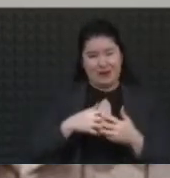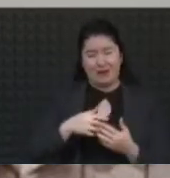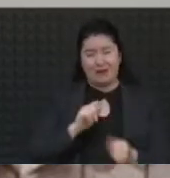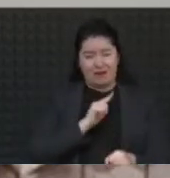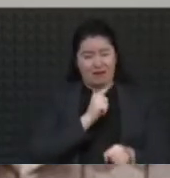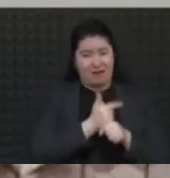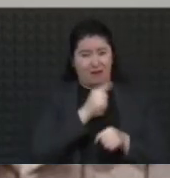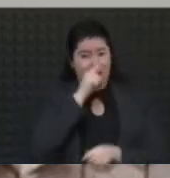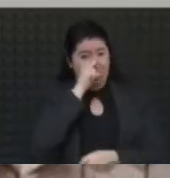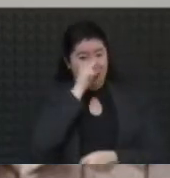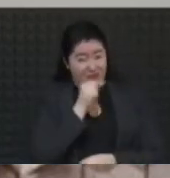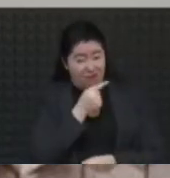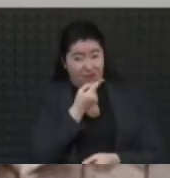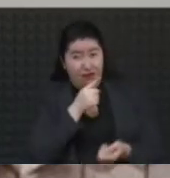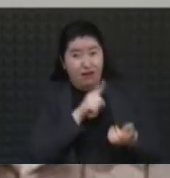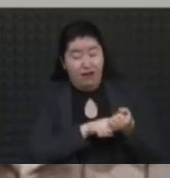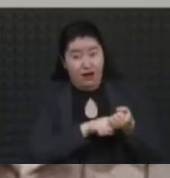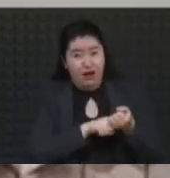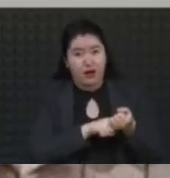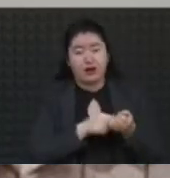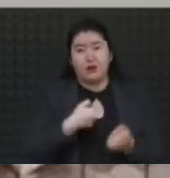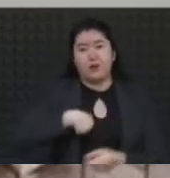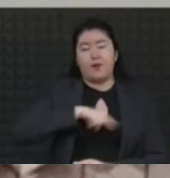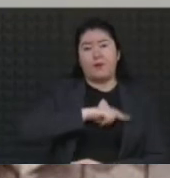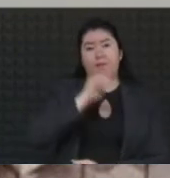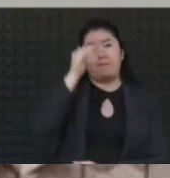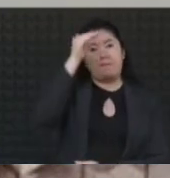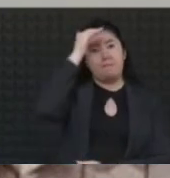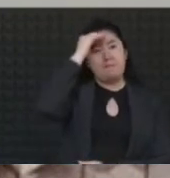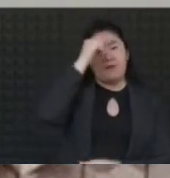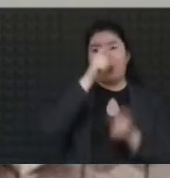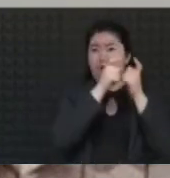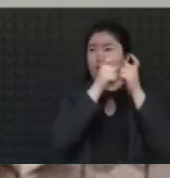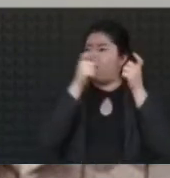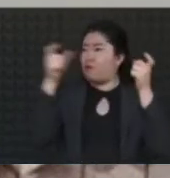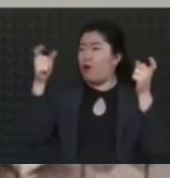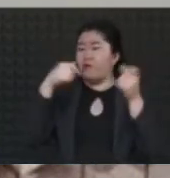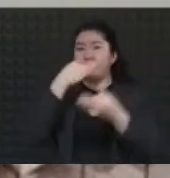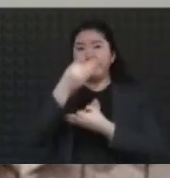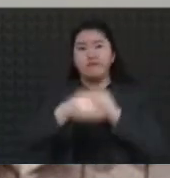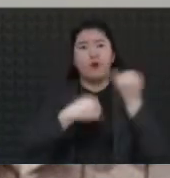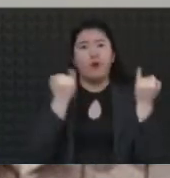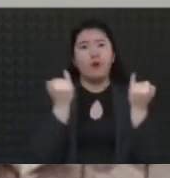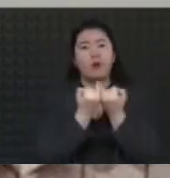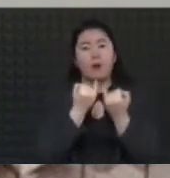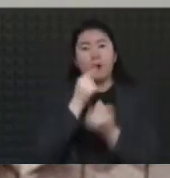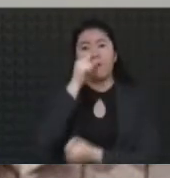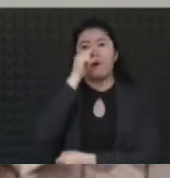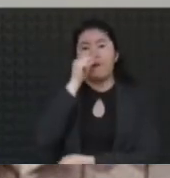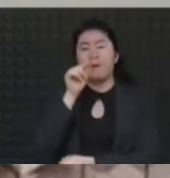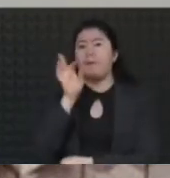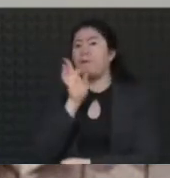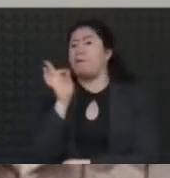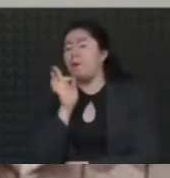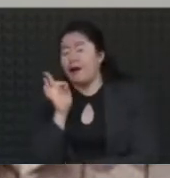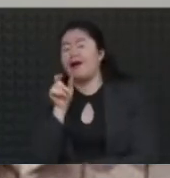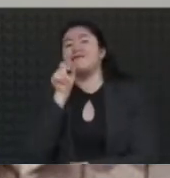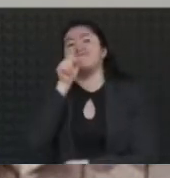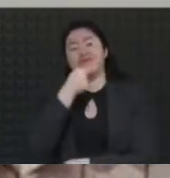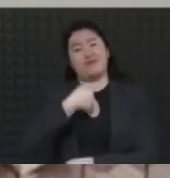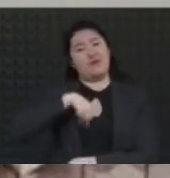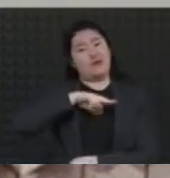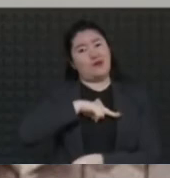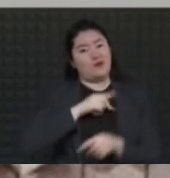en la construcción, y suponiendo que todo el tramo tuviera esas deficiencias, es que se llega a este reforzamiento. Pero